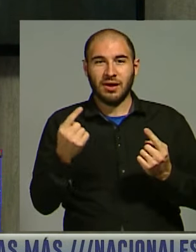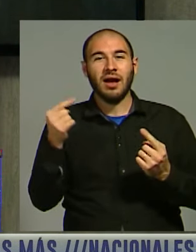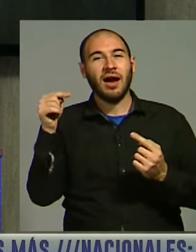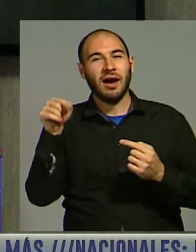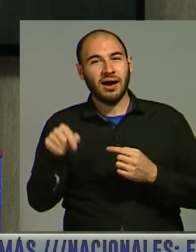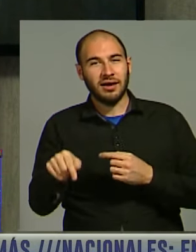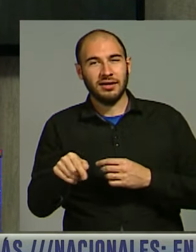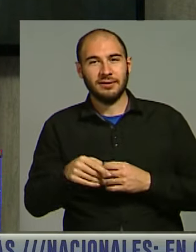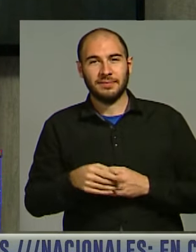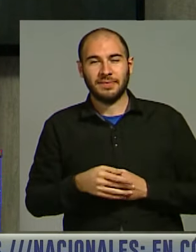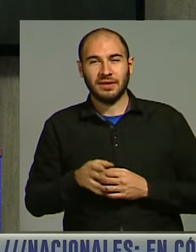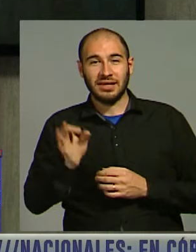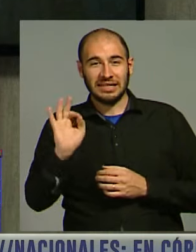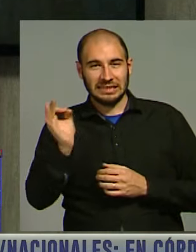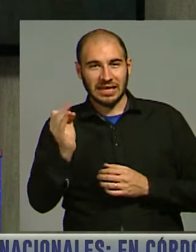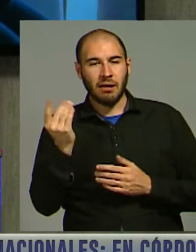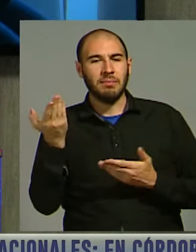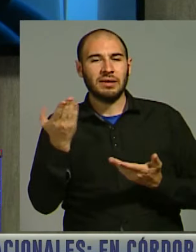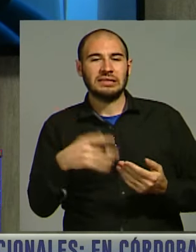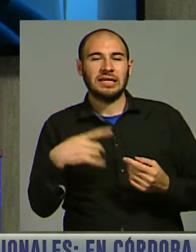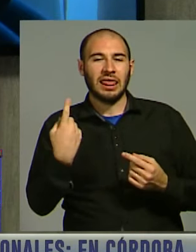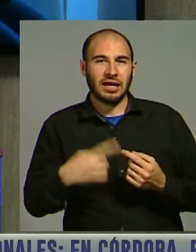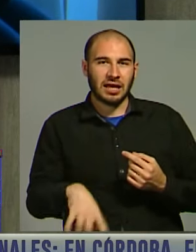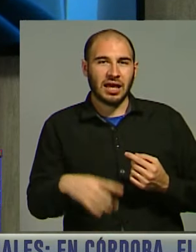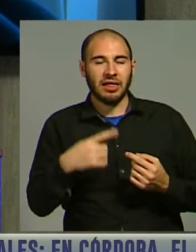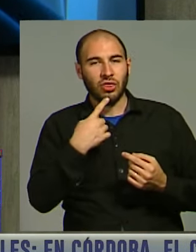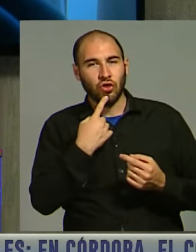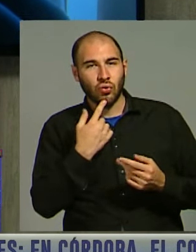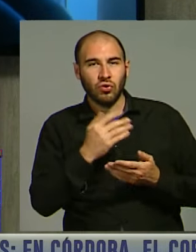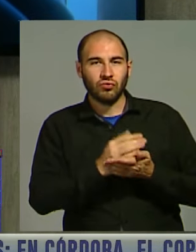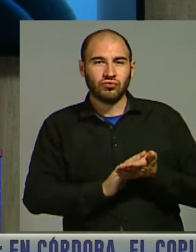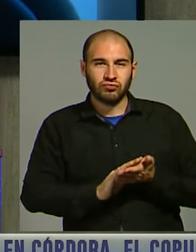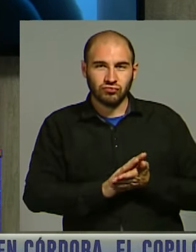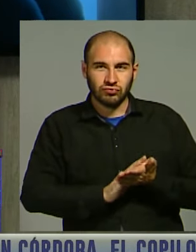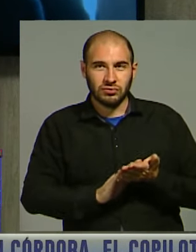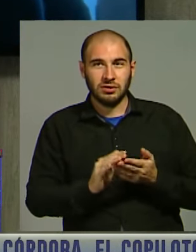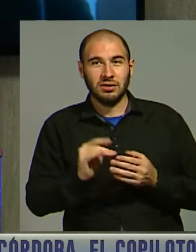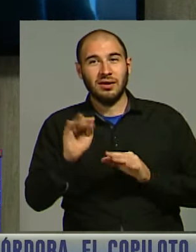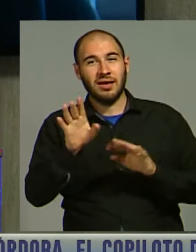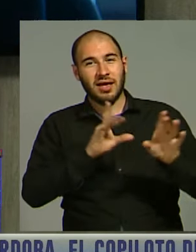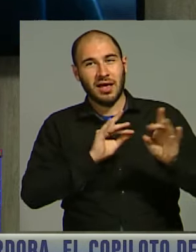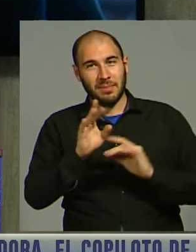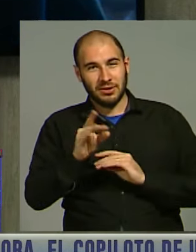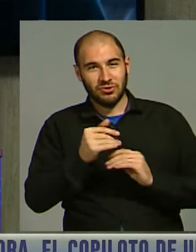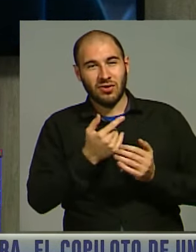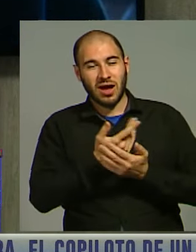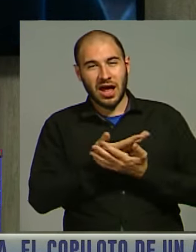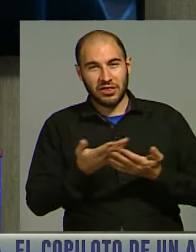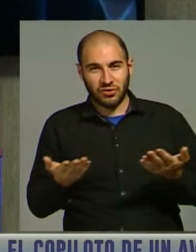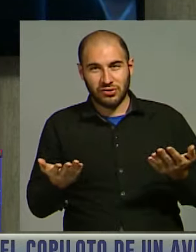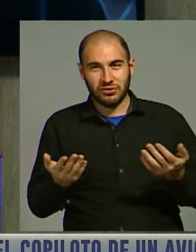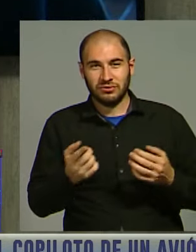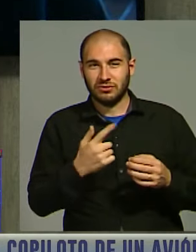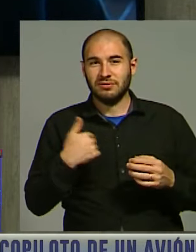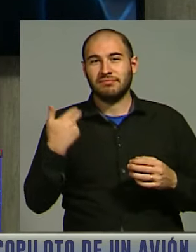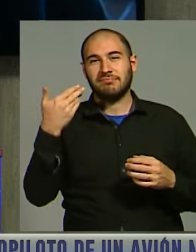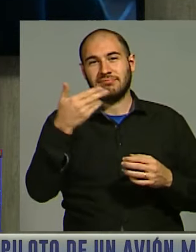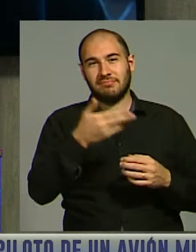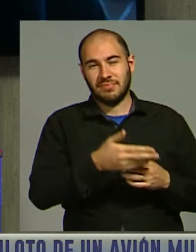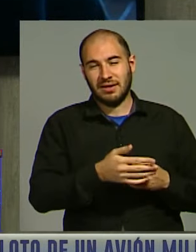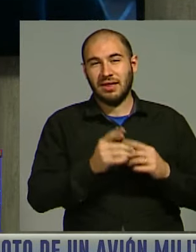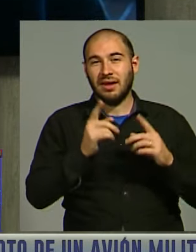poder saber bien qué presentar, van a poder sacar todas sus dudas. Así que bueno, los invito y las invito a que se presenten y